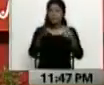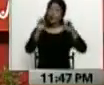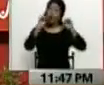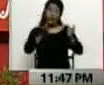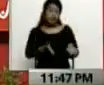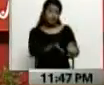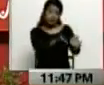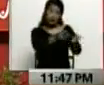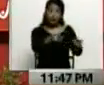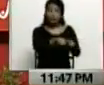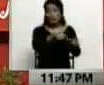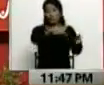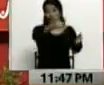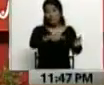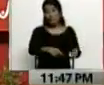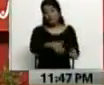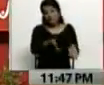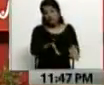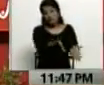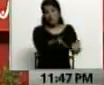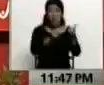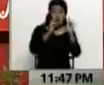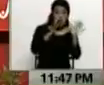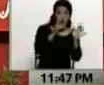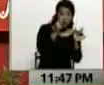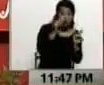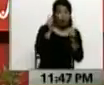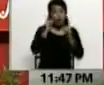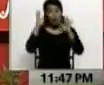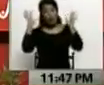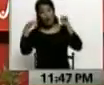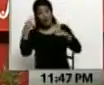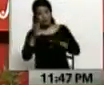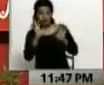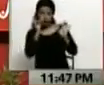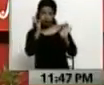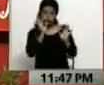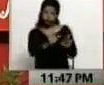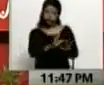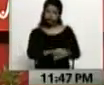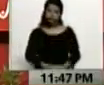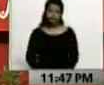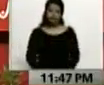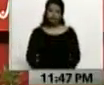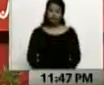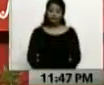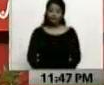no bueno ellos que siguen recogiendo firma Cada Loco con su tema y cada loca con su tema